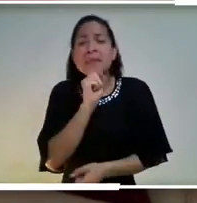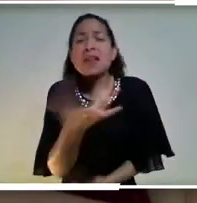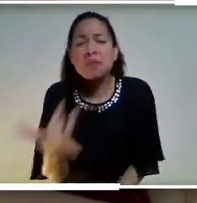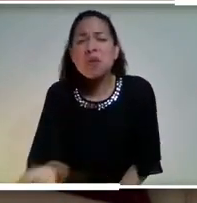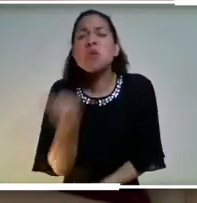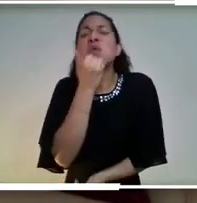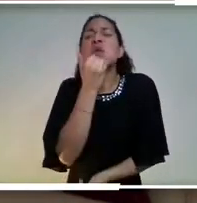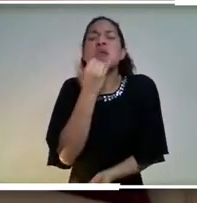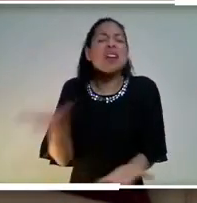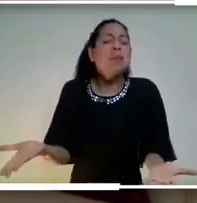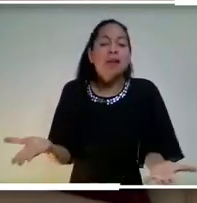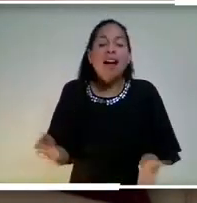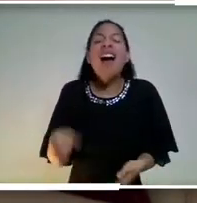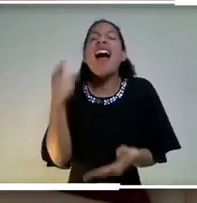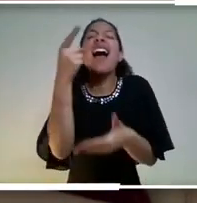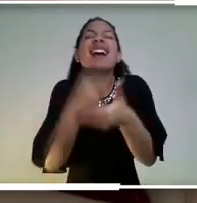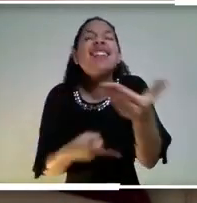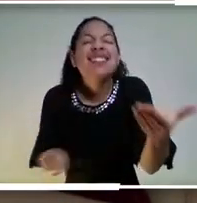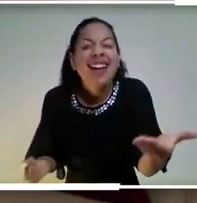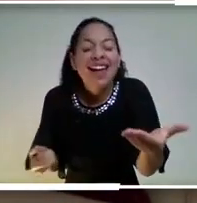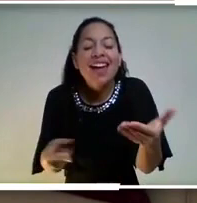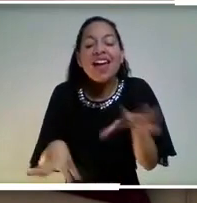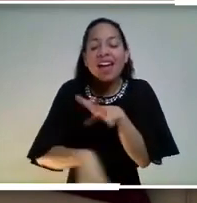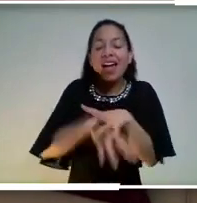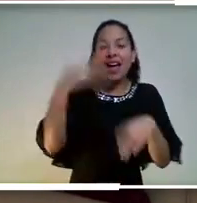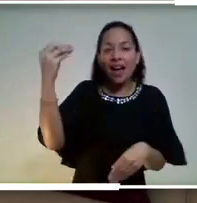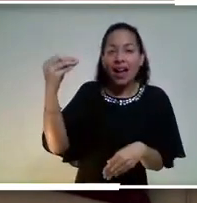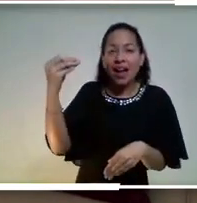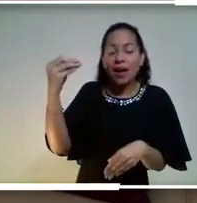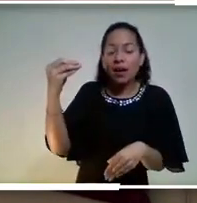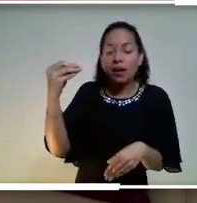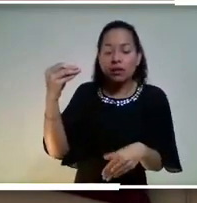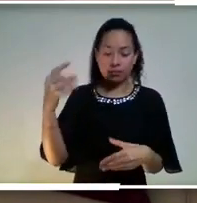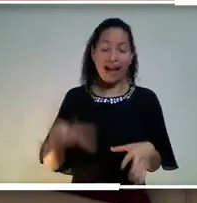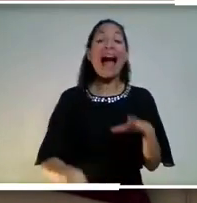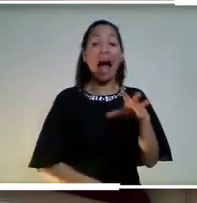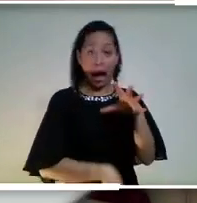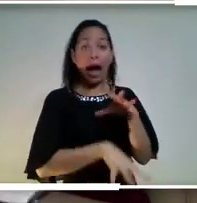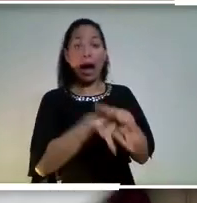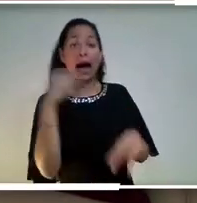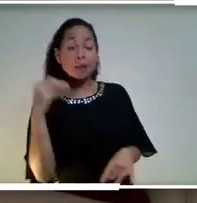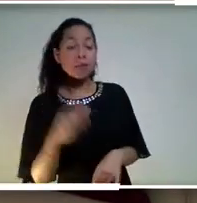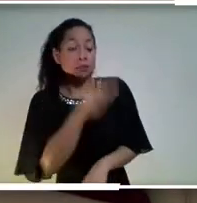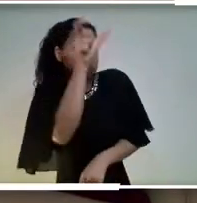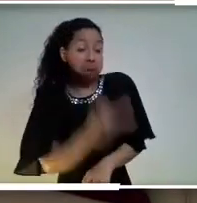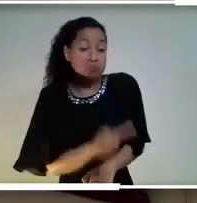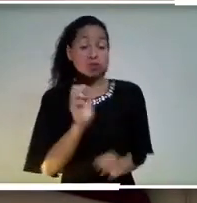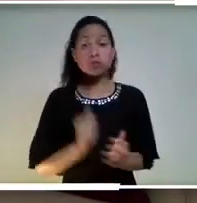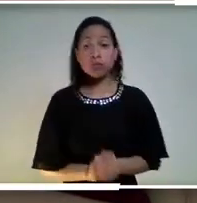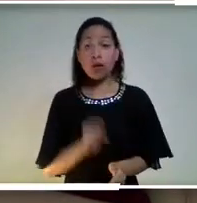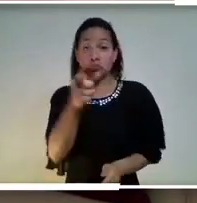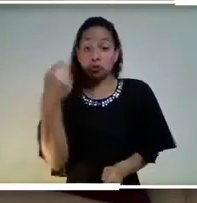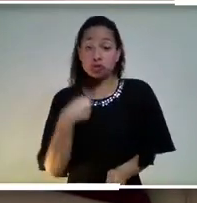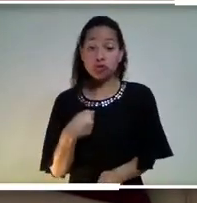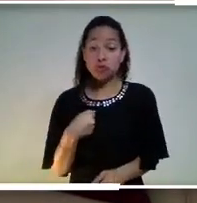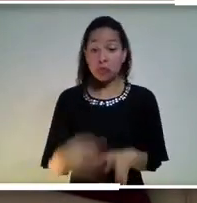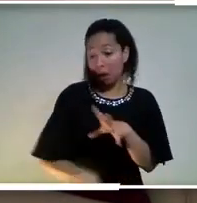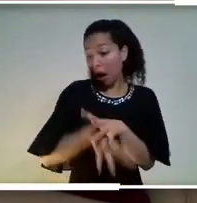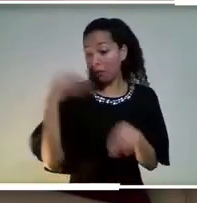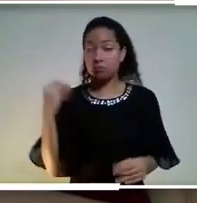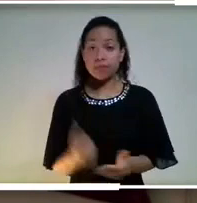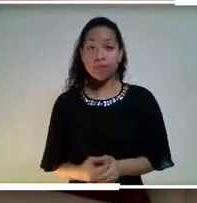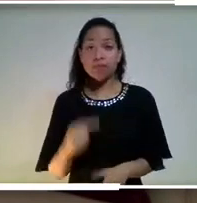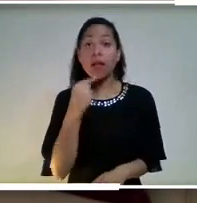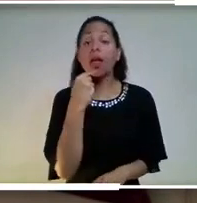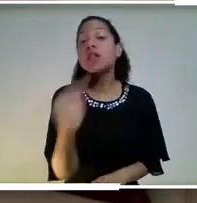es la persona el ser vivo eres tú soy yo si decimos por ejemplo a mí me gusta